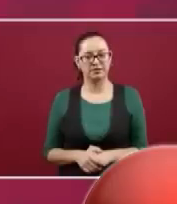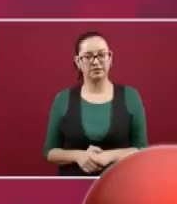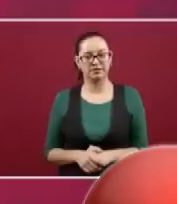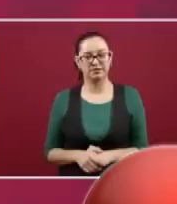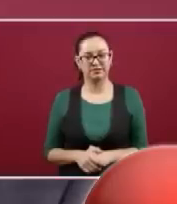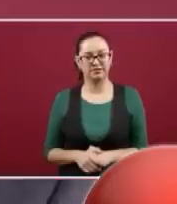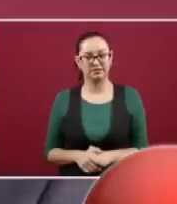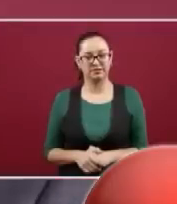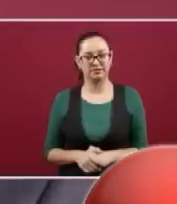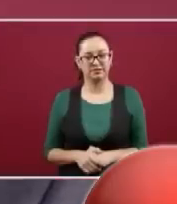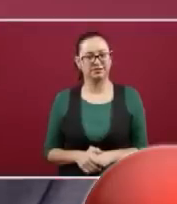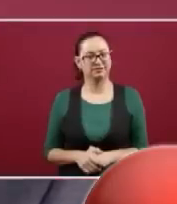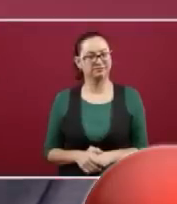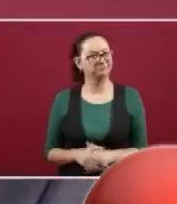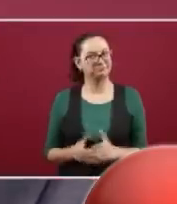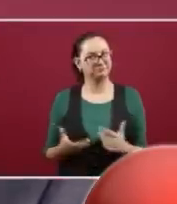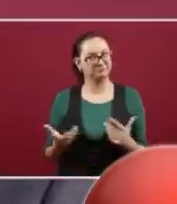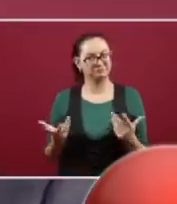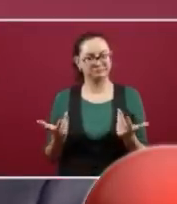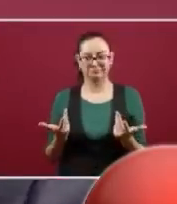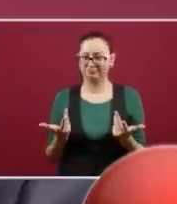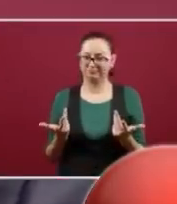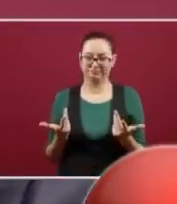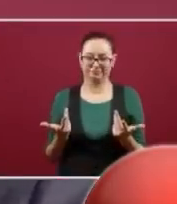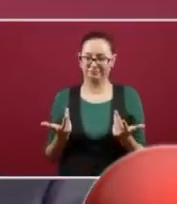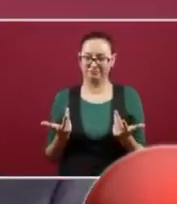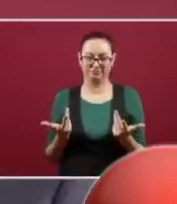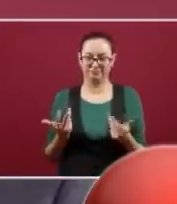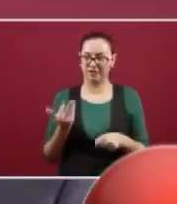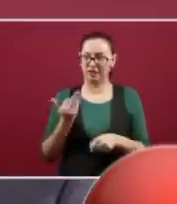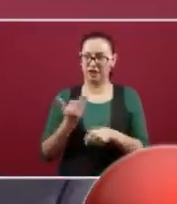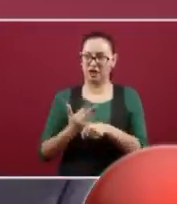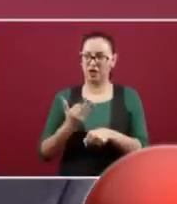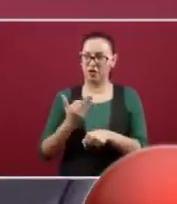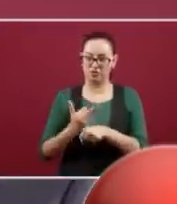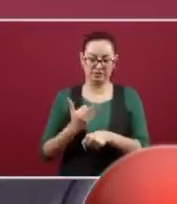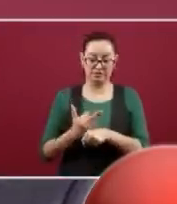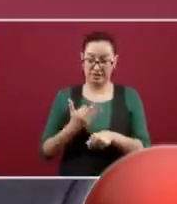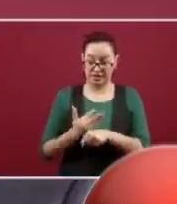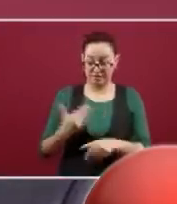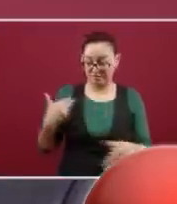eso no tiene que ver con nuestro tiempo,